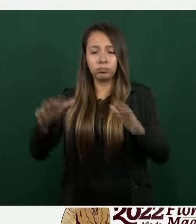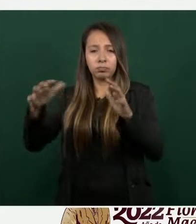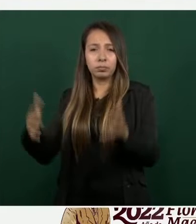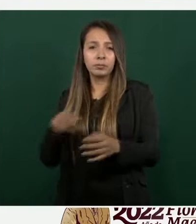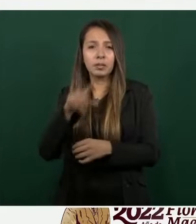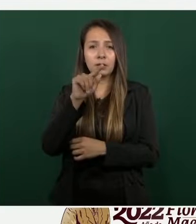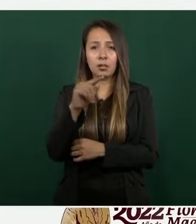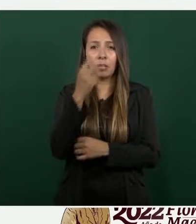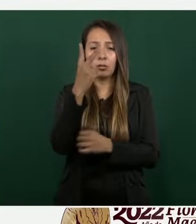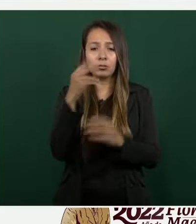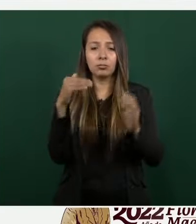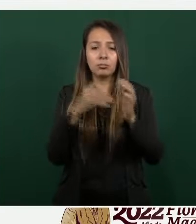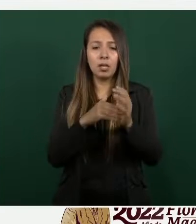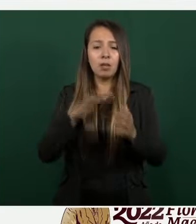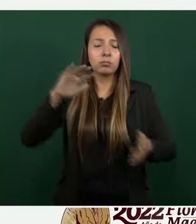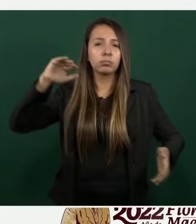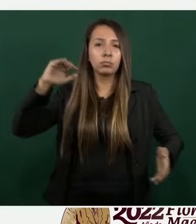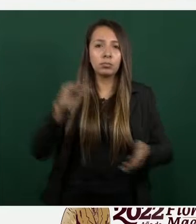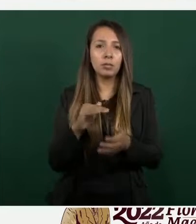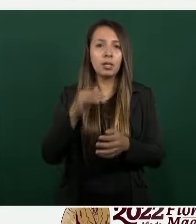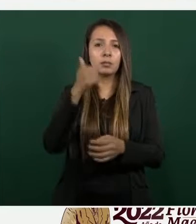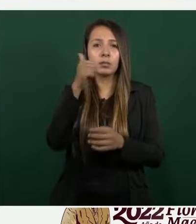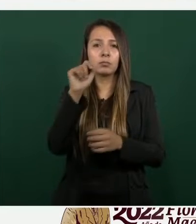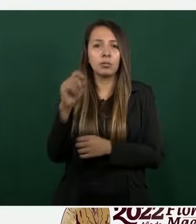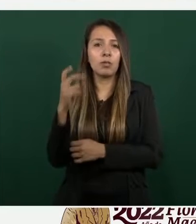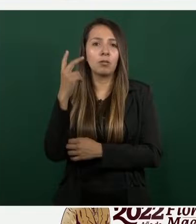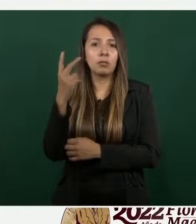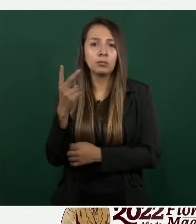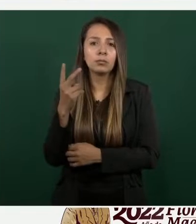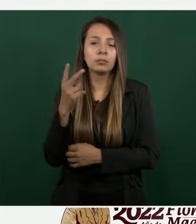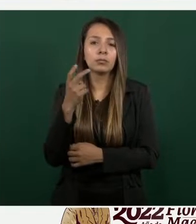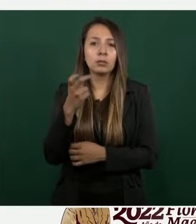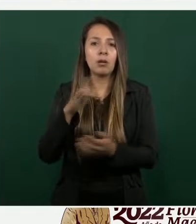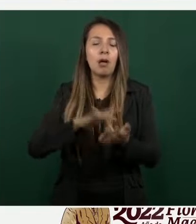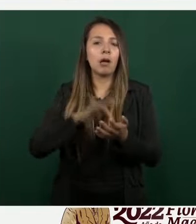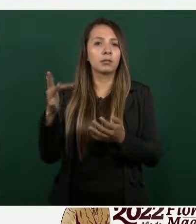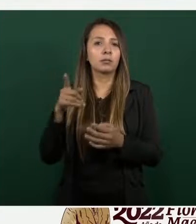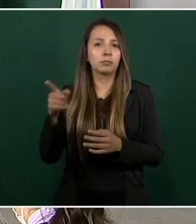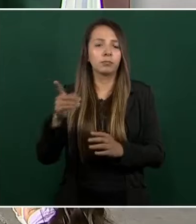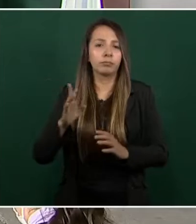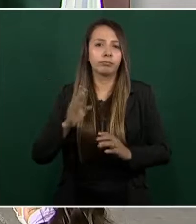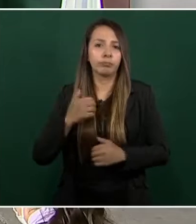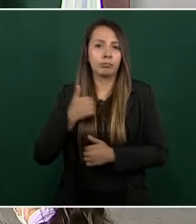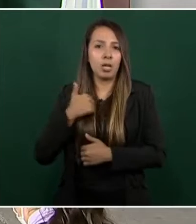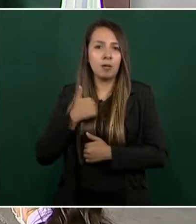en el trabajo gracias a los operativos de las Fuerzas Armadas. Adelante.